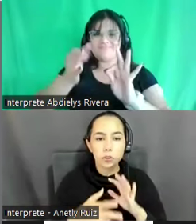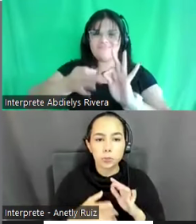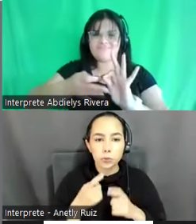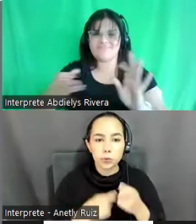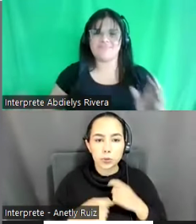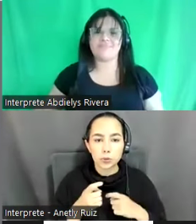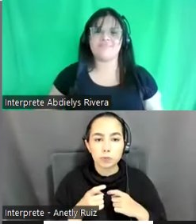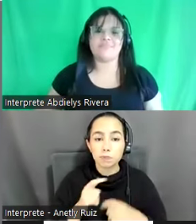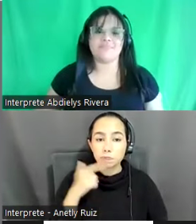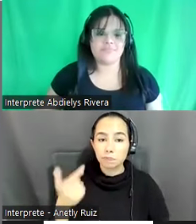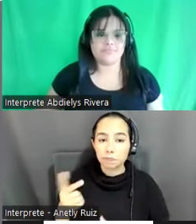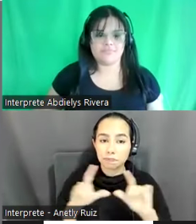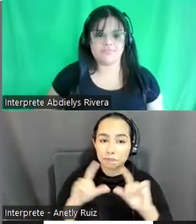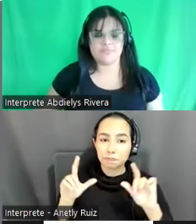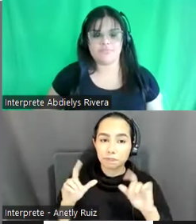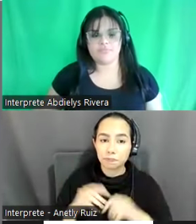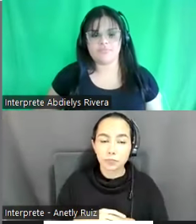Este caso tiene varios factores,